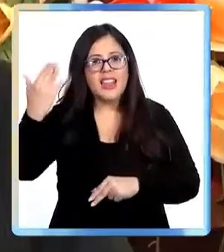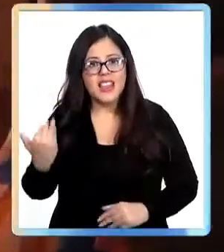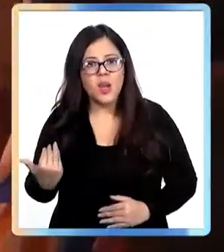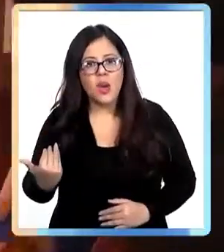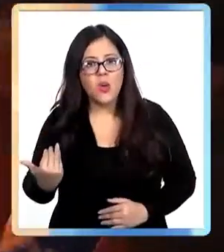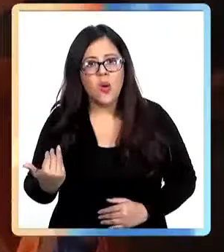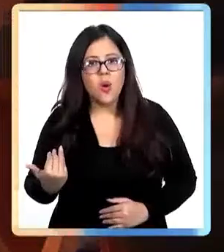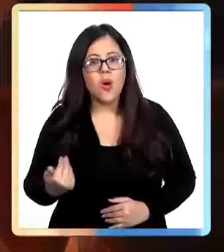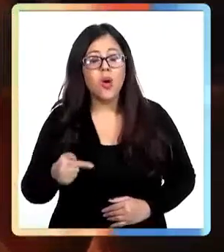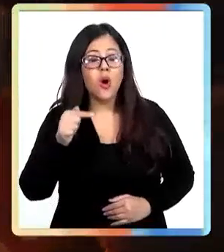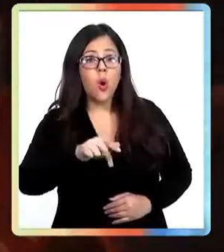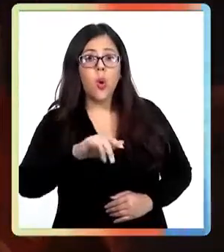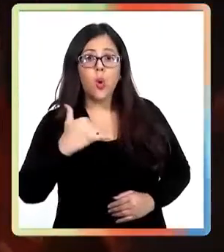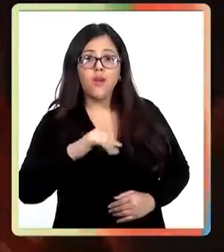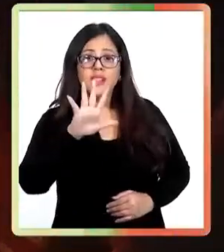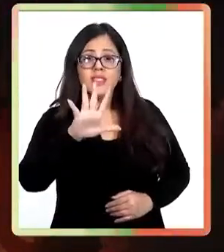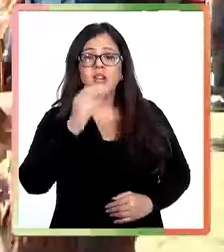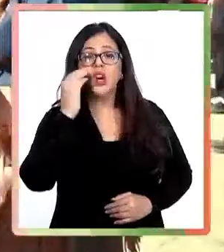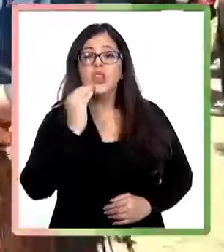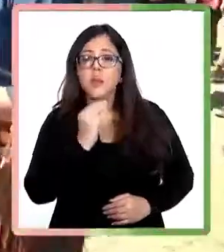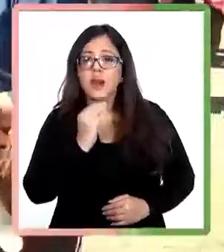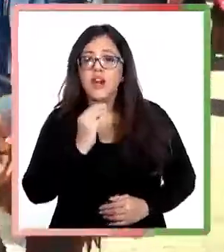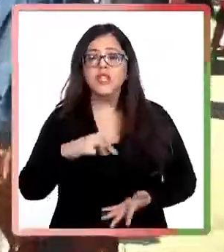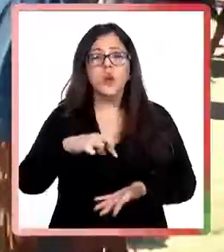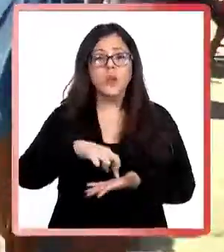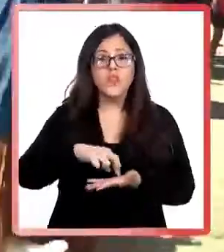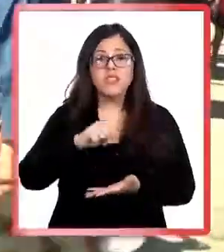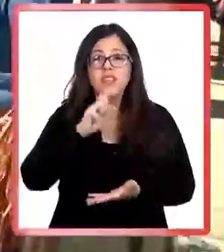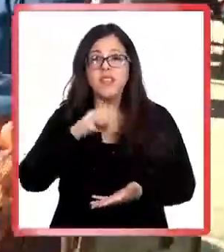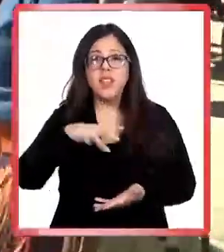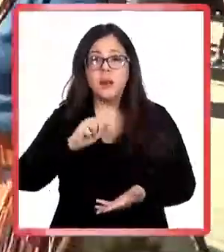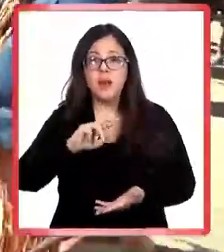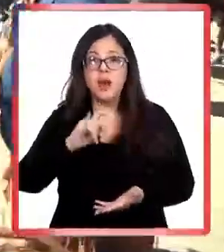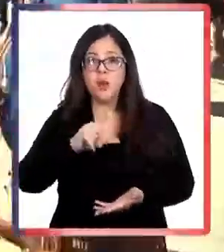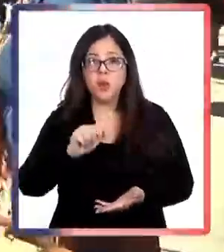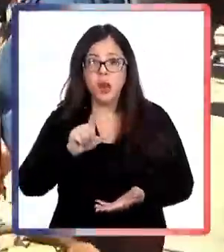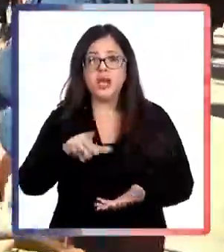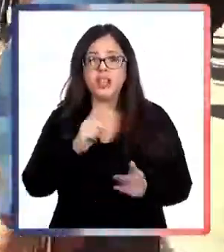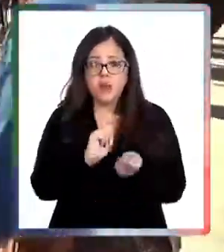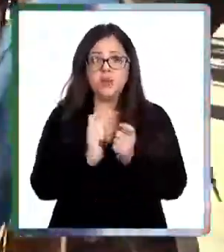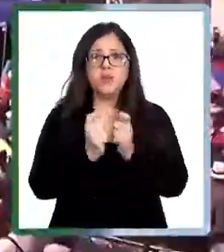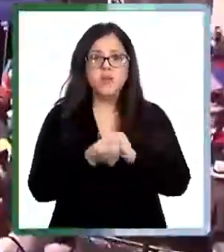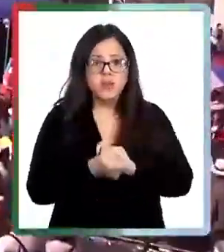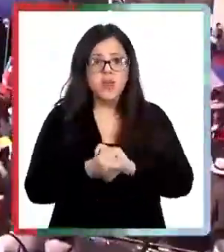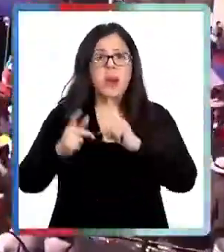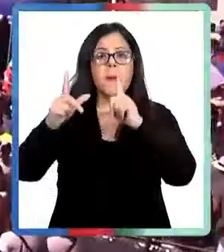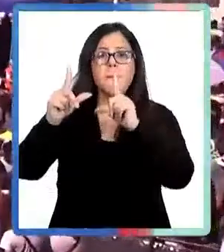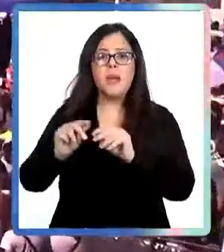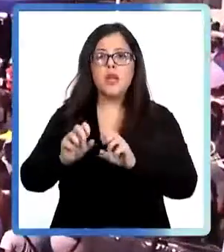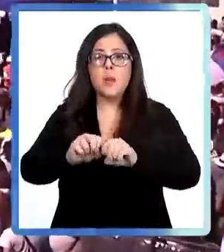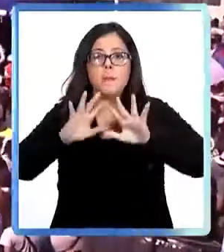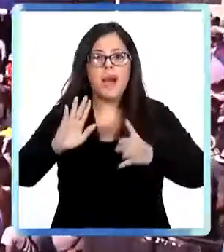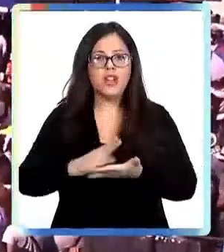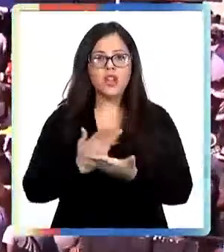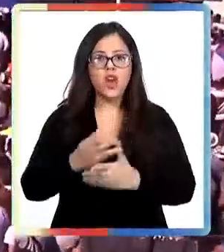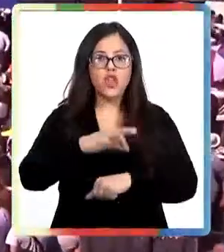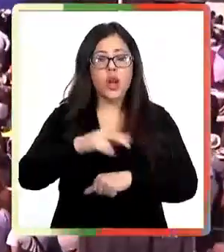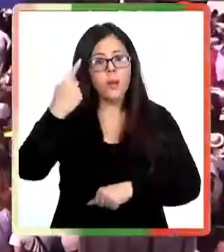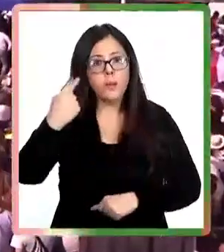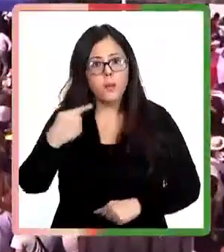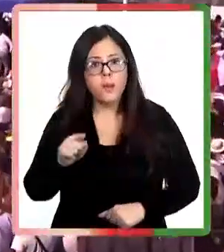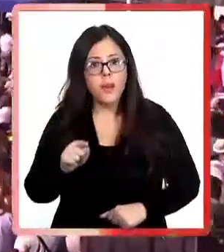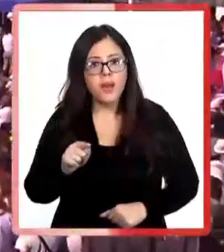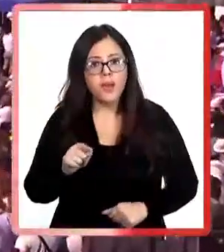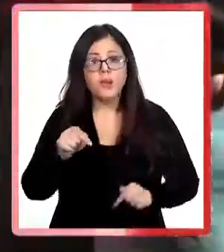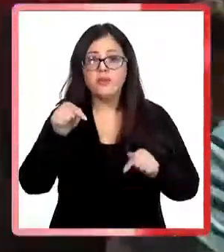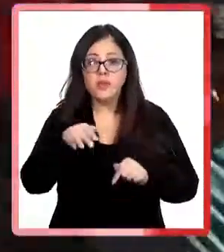Antiguo. Este jueves 5 de mayo la provincia del Tamarugal avanza a la fase de bajo impacto sanitario. Sin